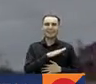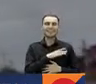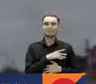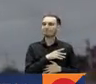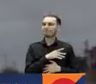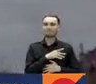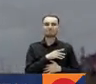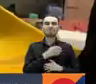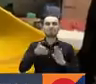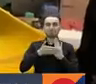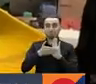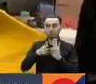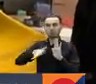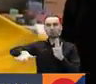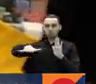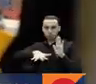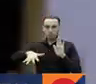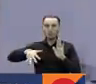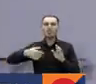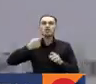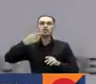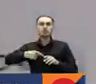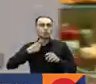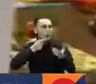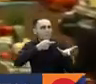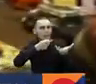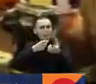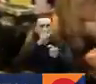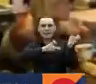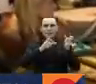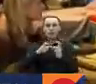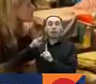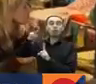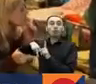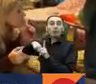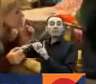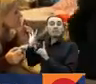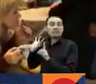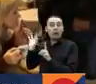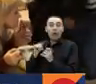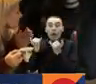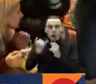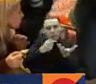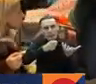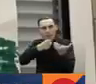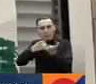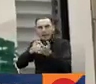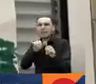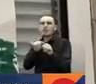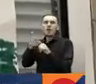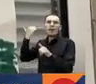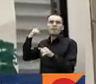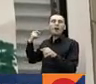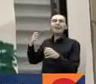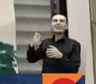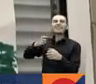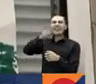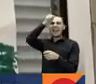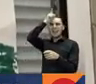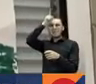que las fuerzas rusas han asesinado más personas que en 2 meses de ataques que la Alemania nazi en 2 años de